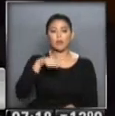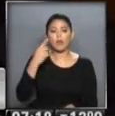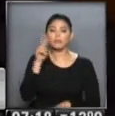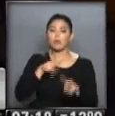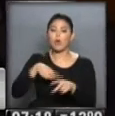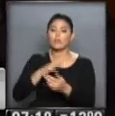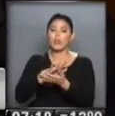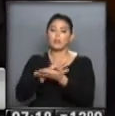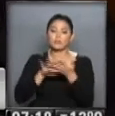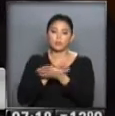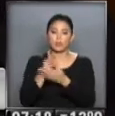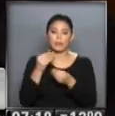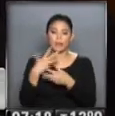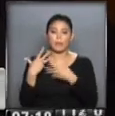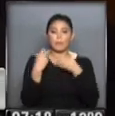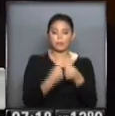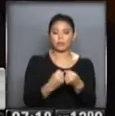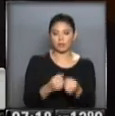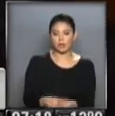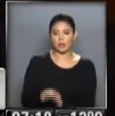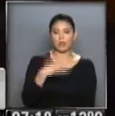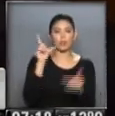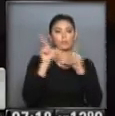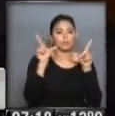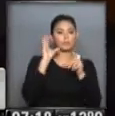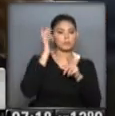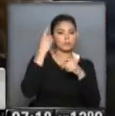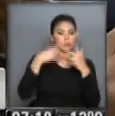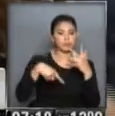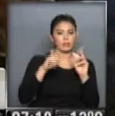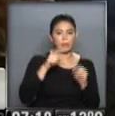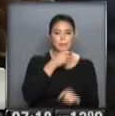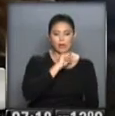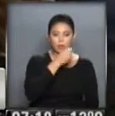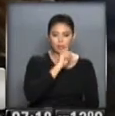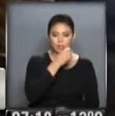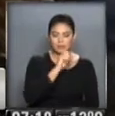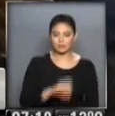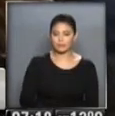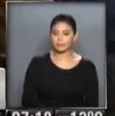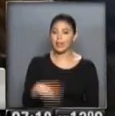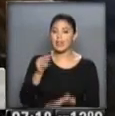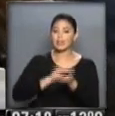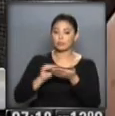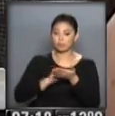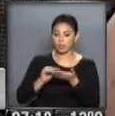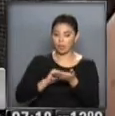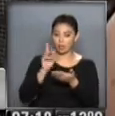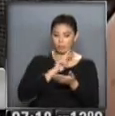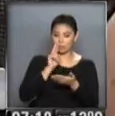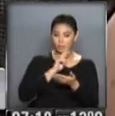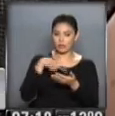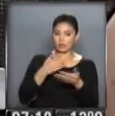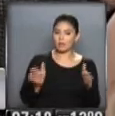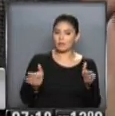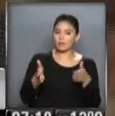volver a dar una protección a los medios de comunicación y los periodistas la diputada gabriela cerrutti quien impulsó la